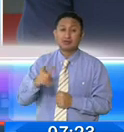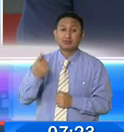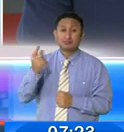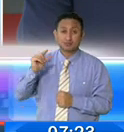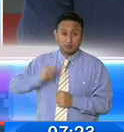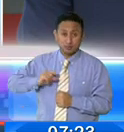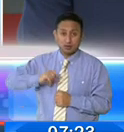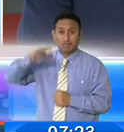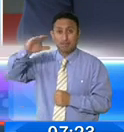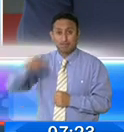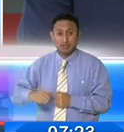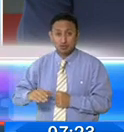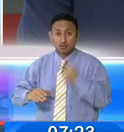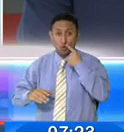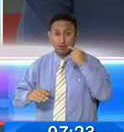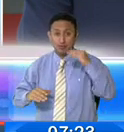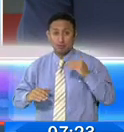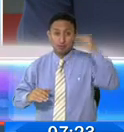que los hombres en el mismo trabajo.